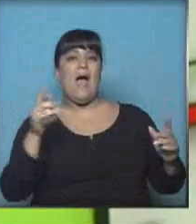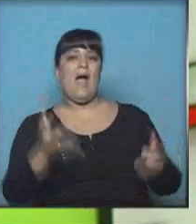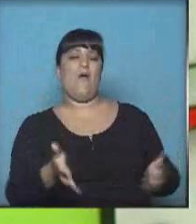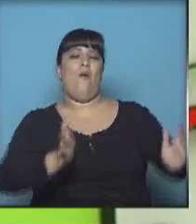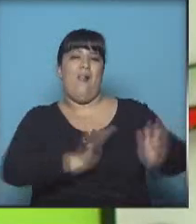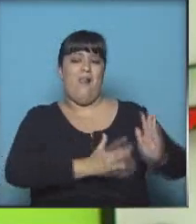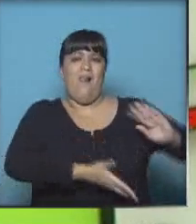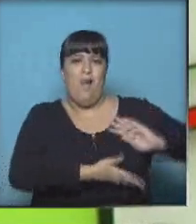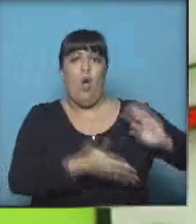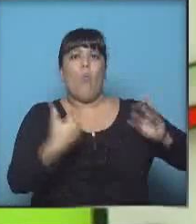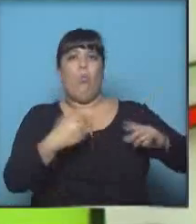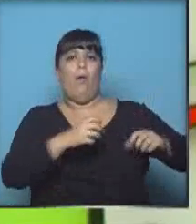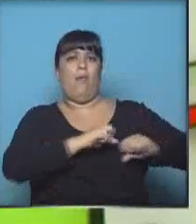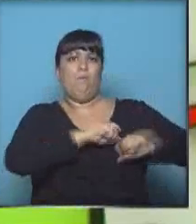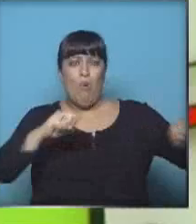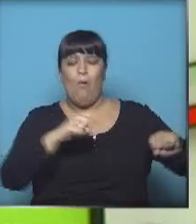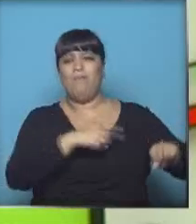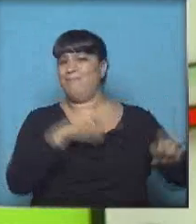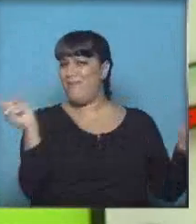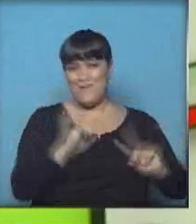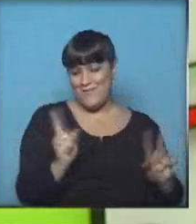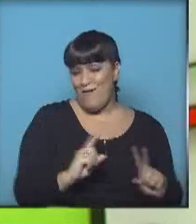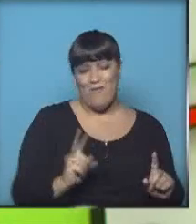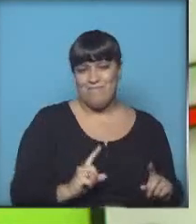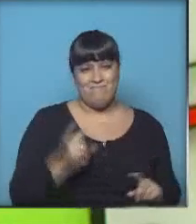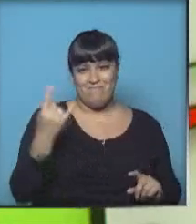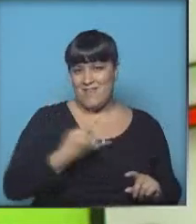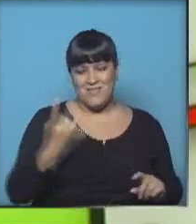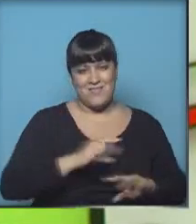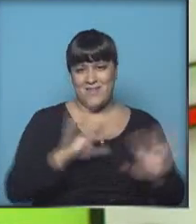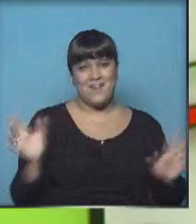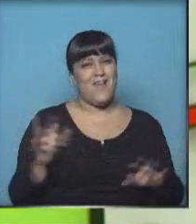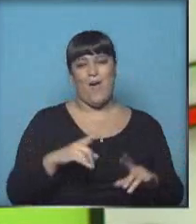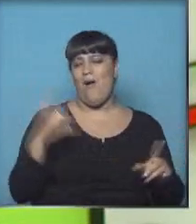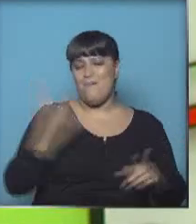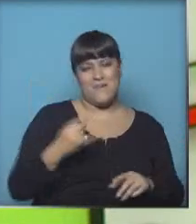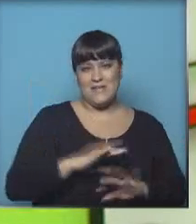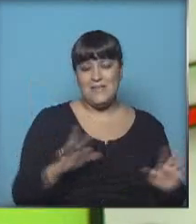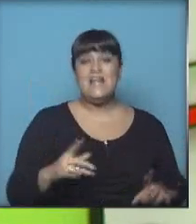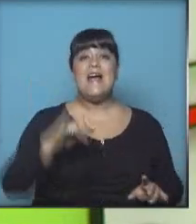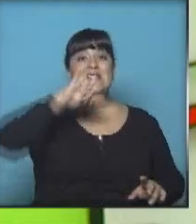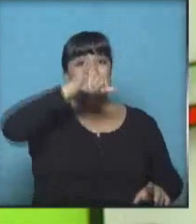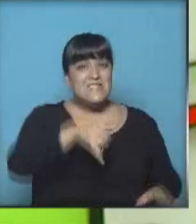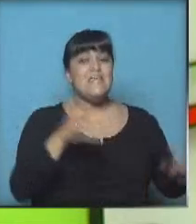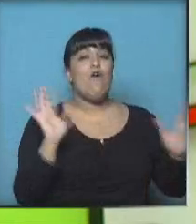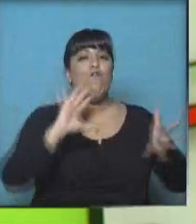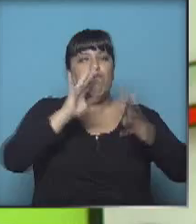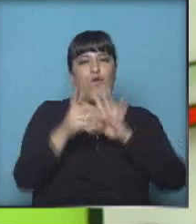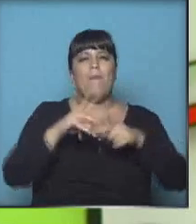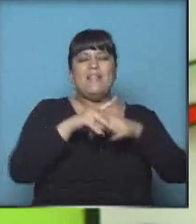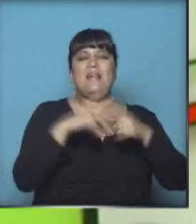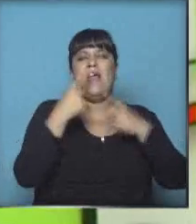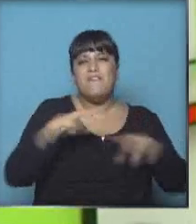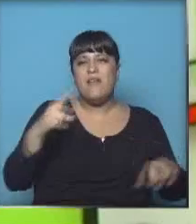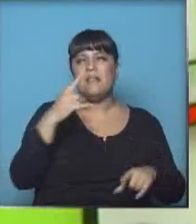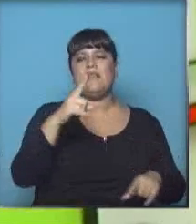la mamografía puede haber una explosión de la prótesis. Esto no es así, es puramente fantasía. Lo que sí se utiliza es una técnica que se llama ECLUT, que